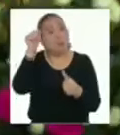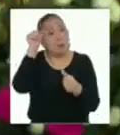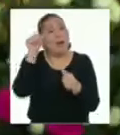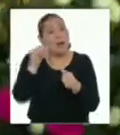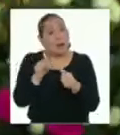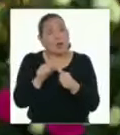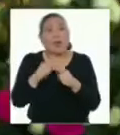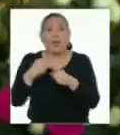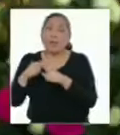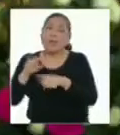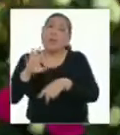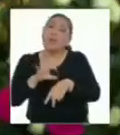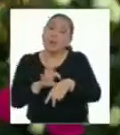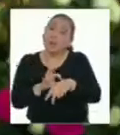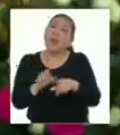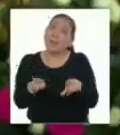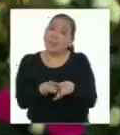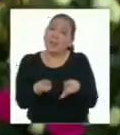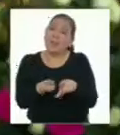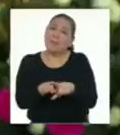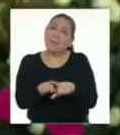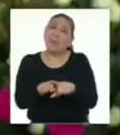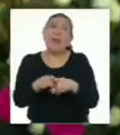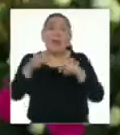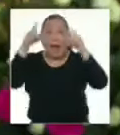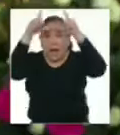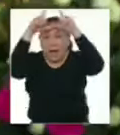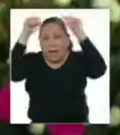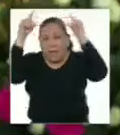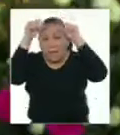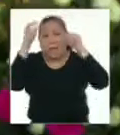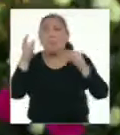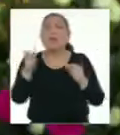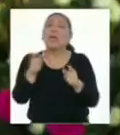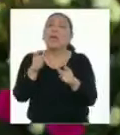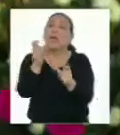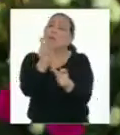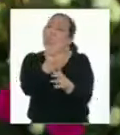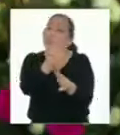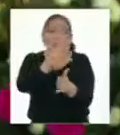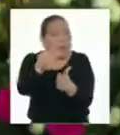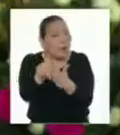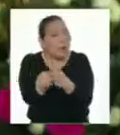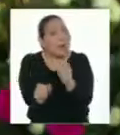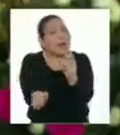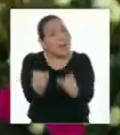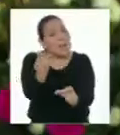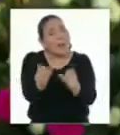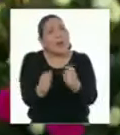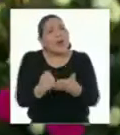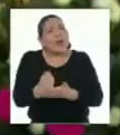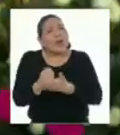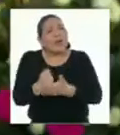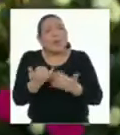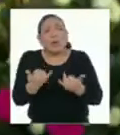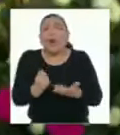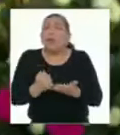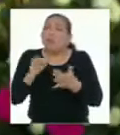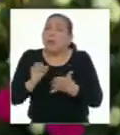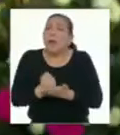hoy día a los médicos y tenemos que recordar también a los enfermeros y a todo el personal que sirve en medio de la